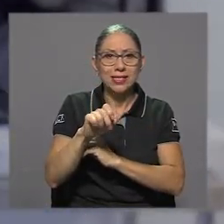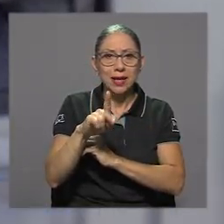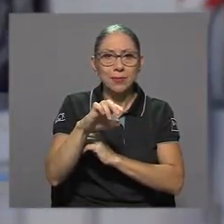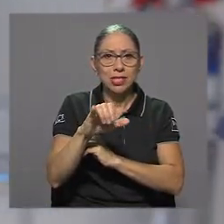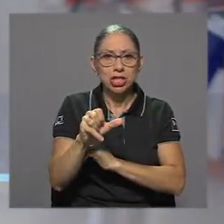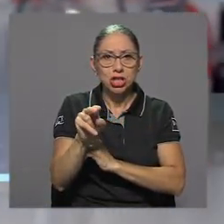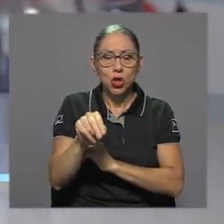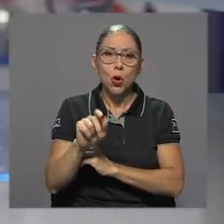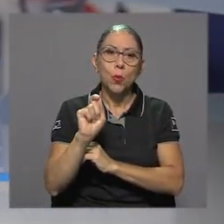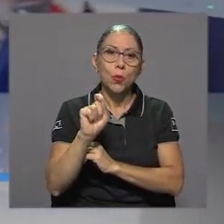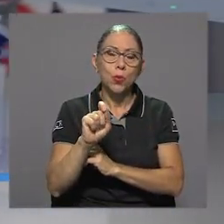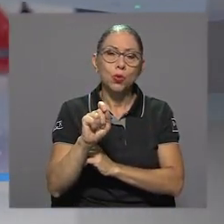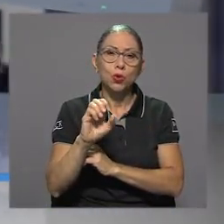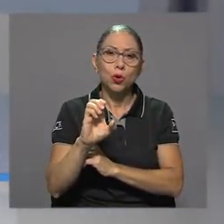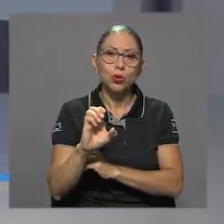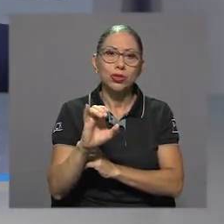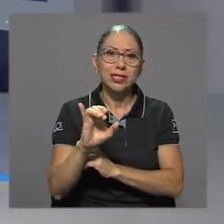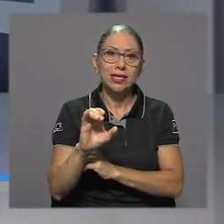a través del correo